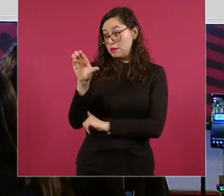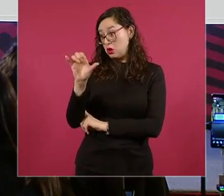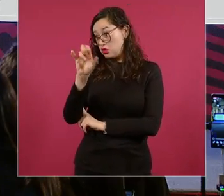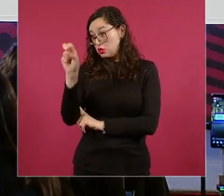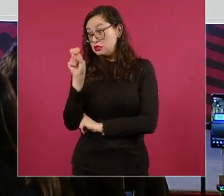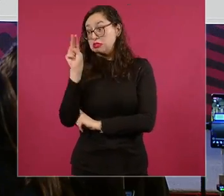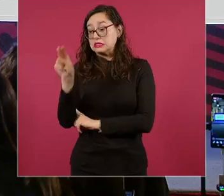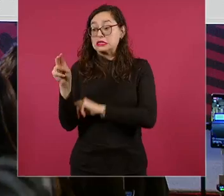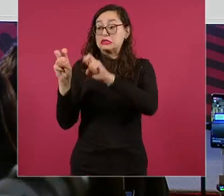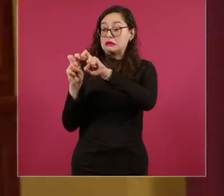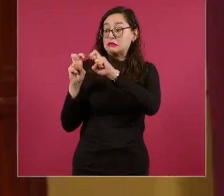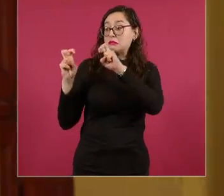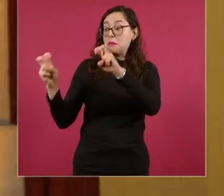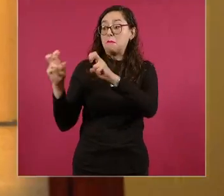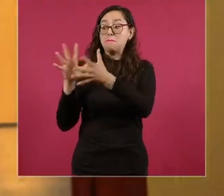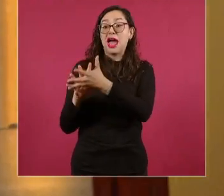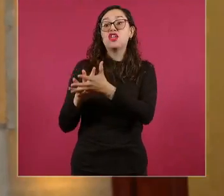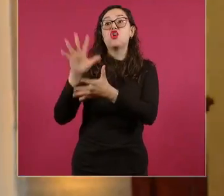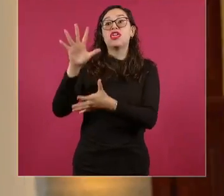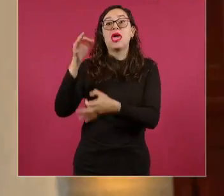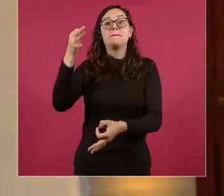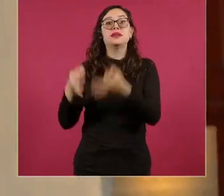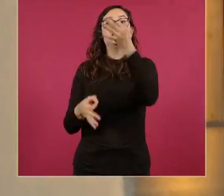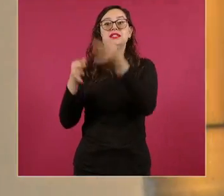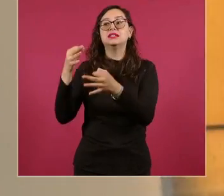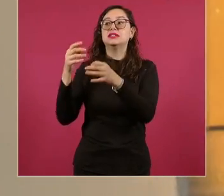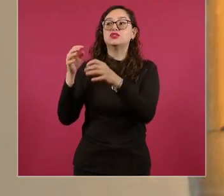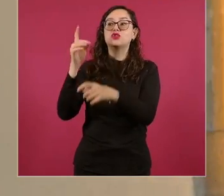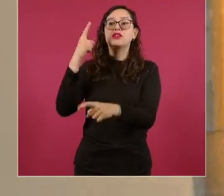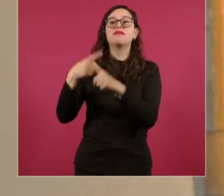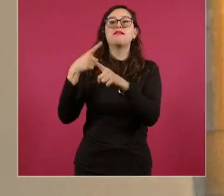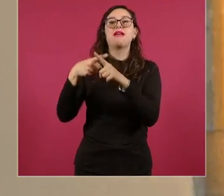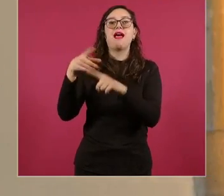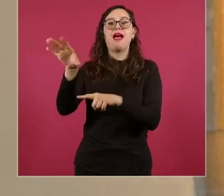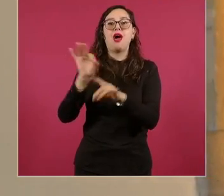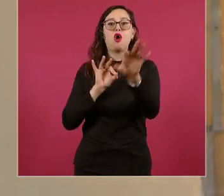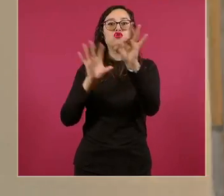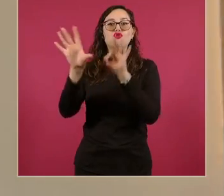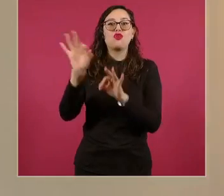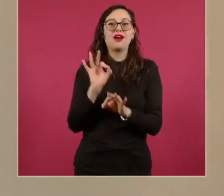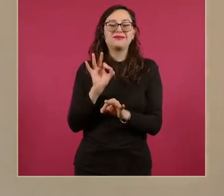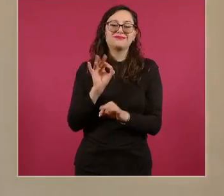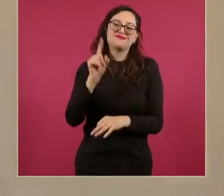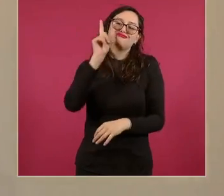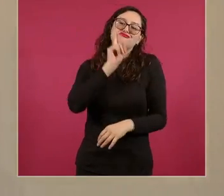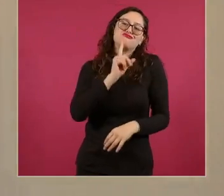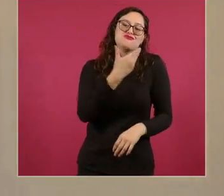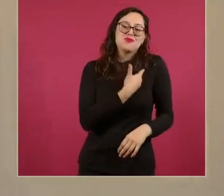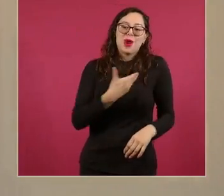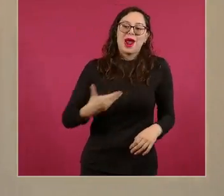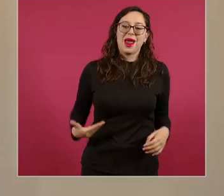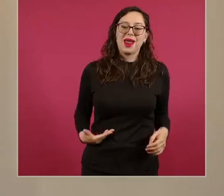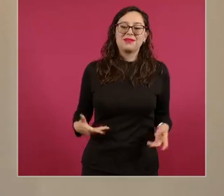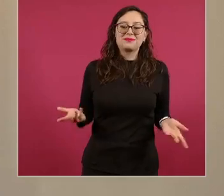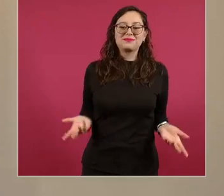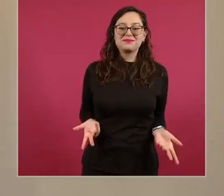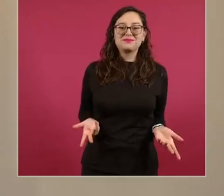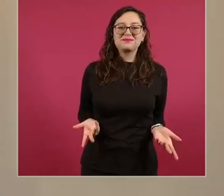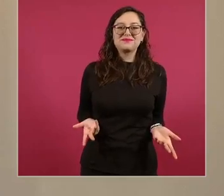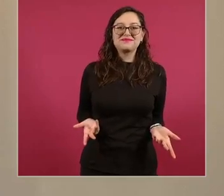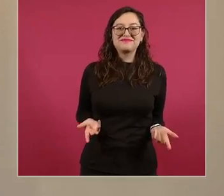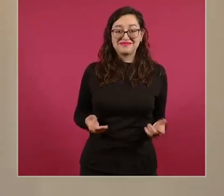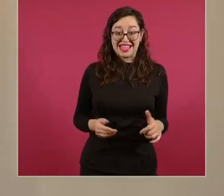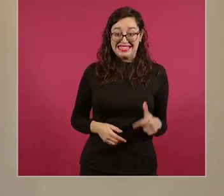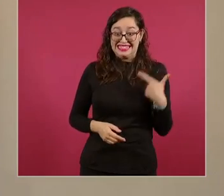tener la mayoría de los ministros de la Corte. Siete de once. Si la intención